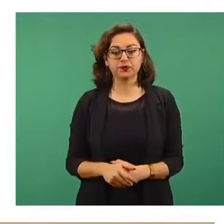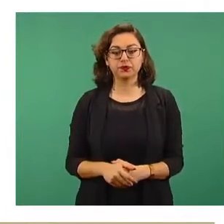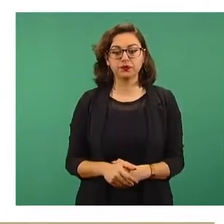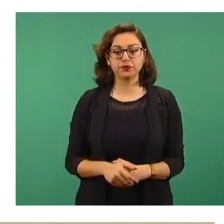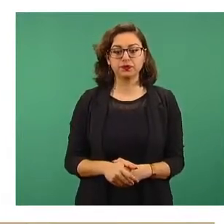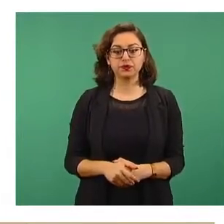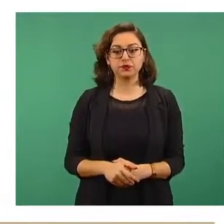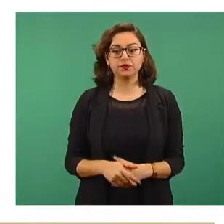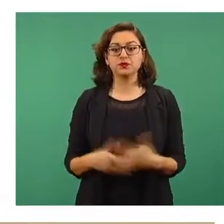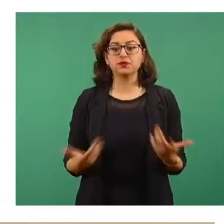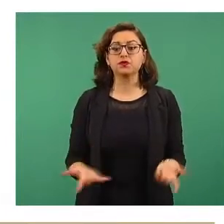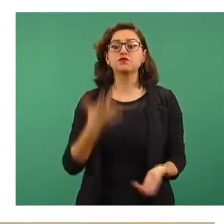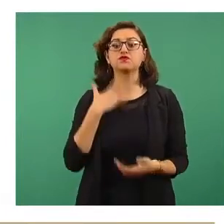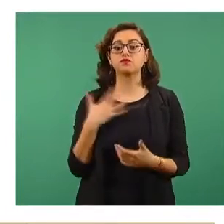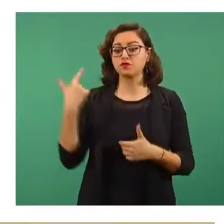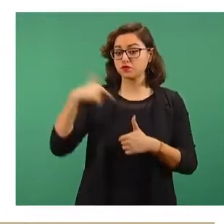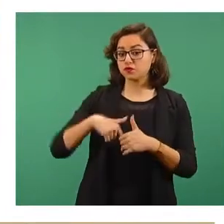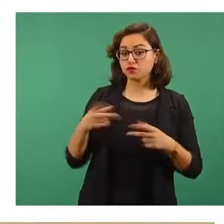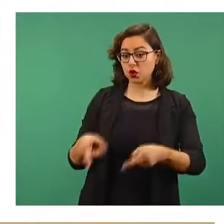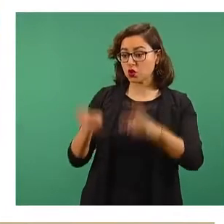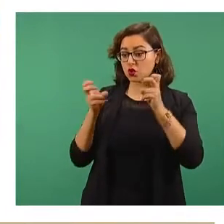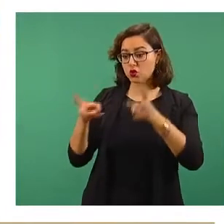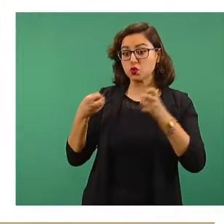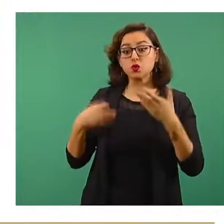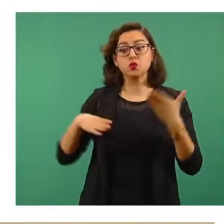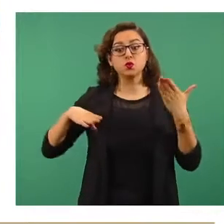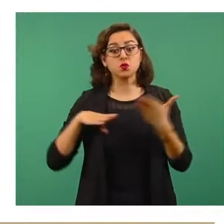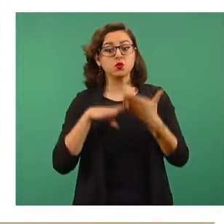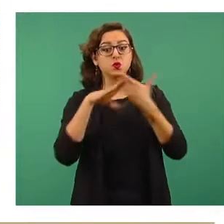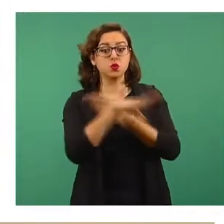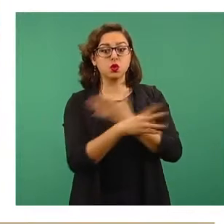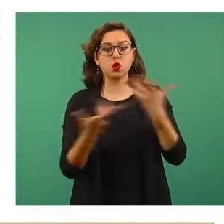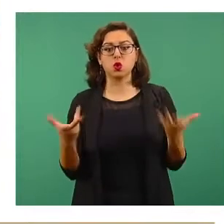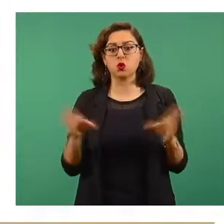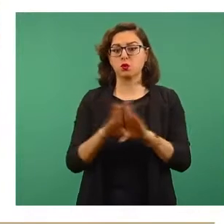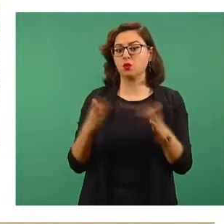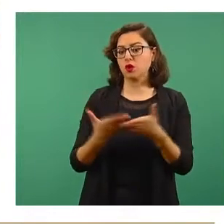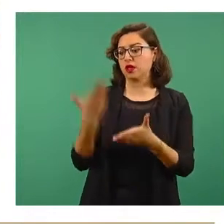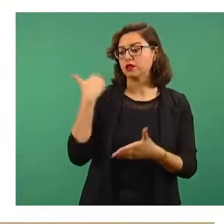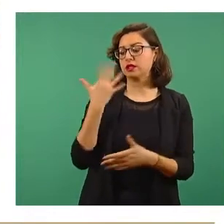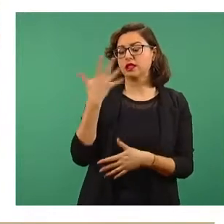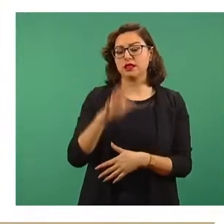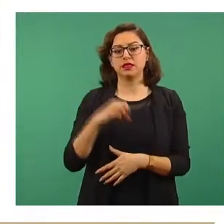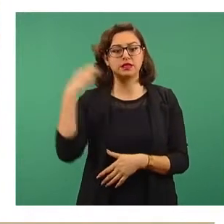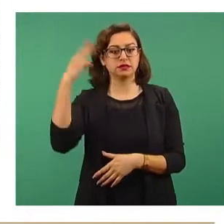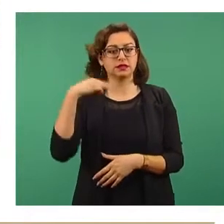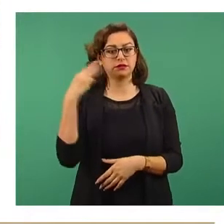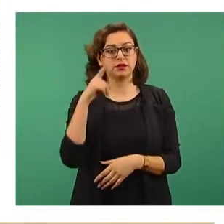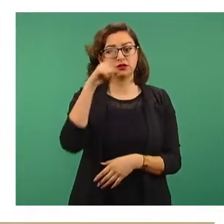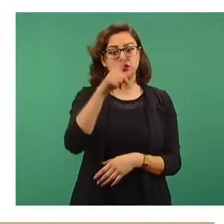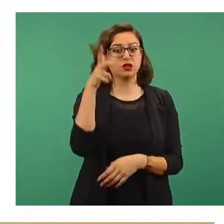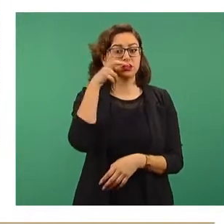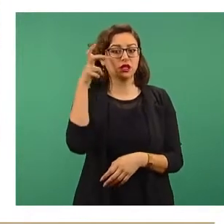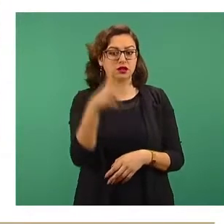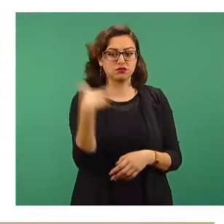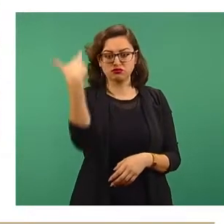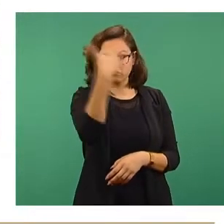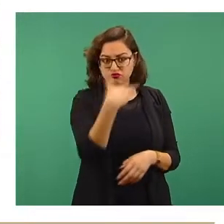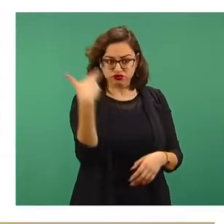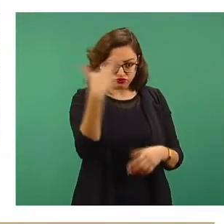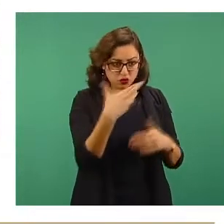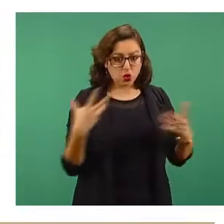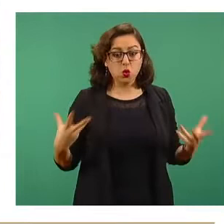al robo de hidrocarburos, el 10 de marzo se realizó un operativo de verificación en Cuautepec de Hinojosa, Hidalgo, en coordinación